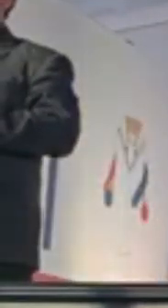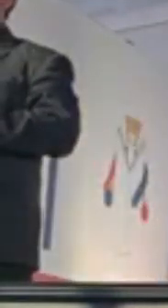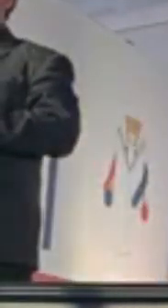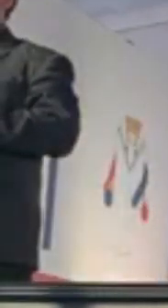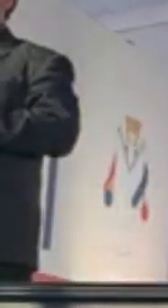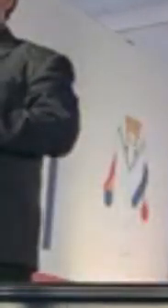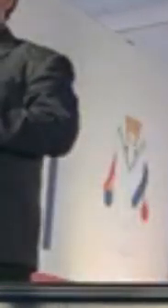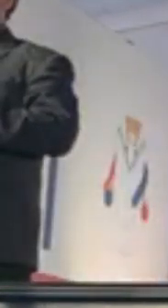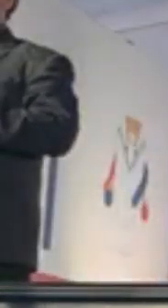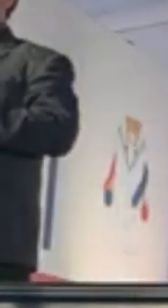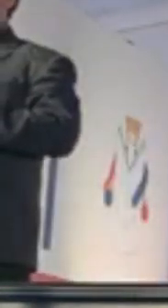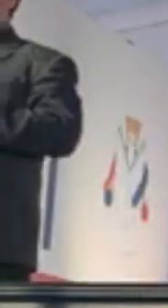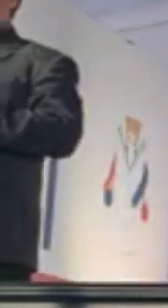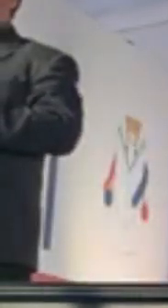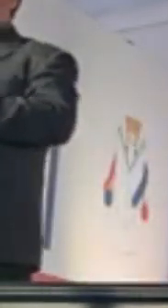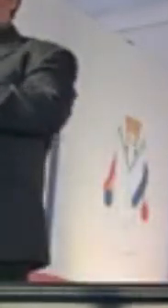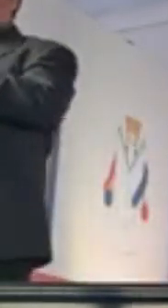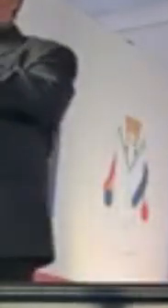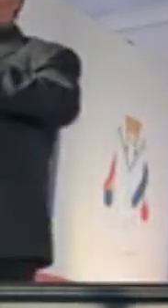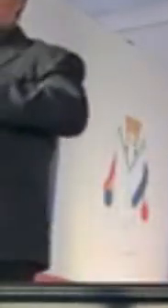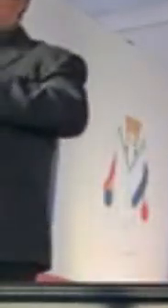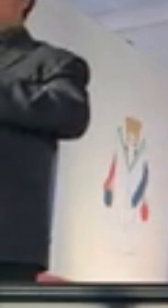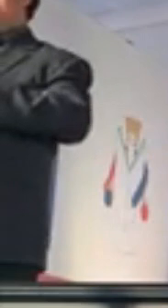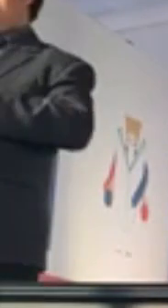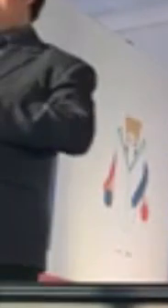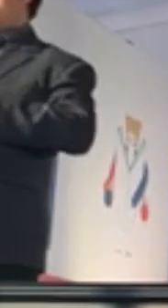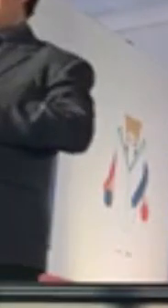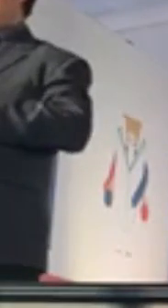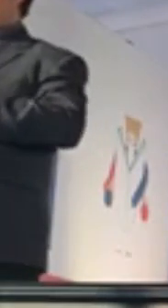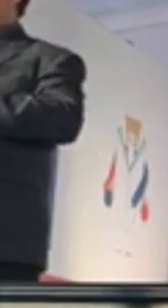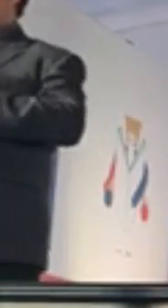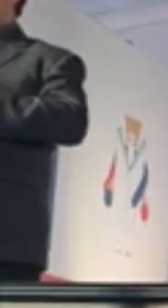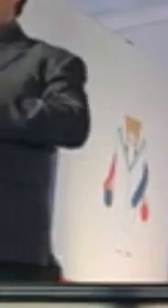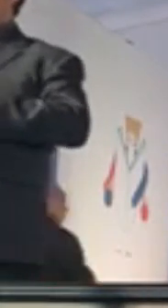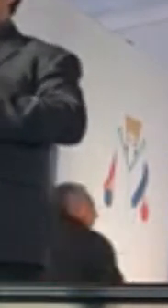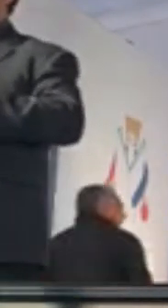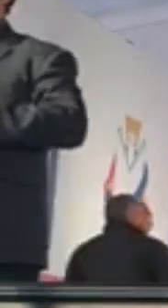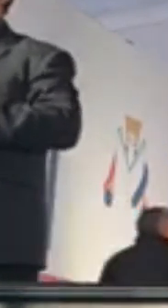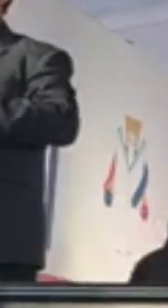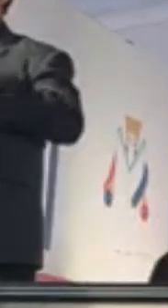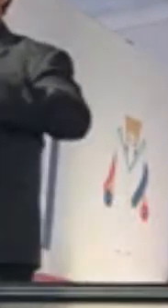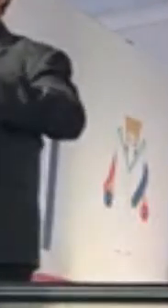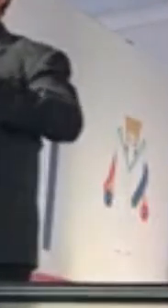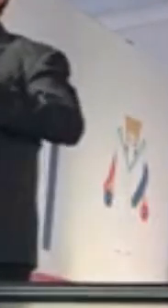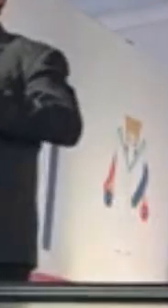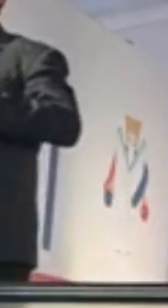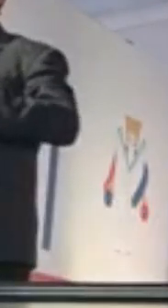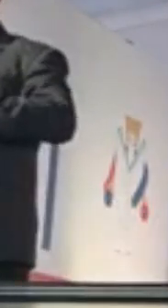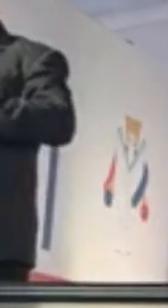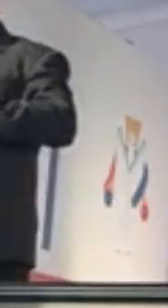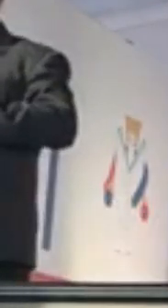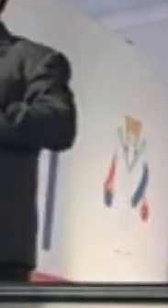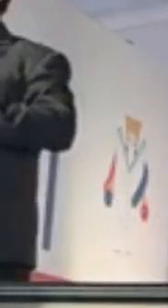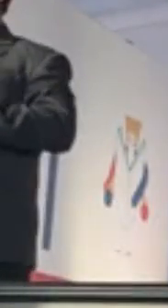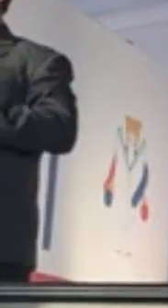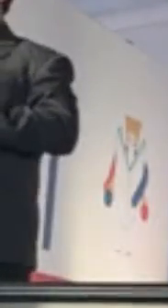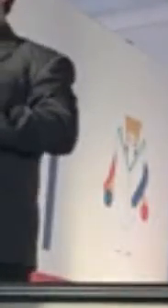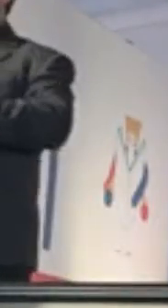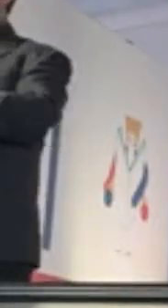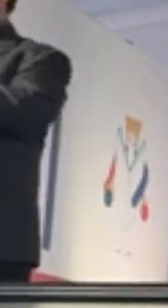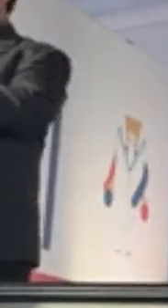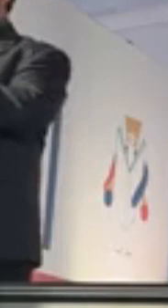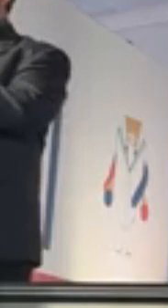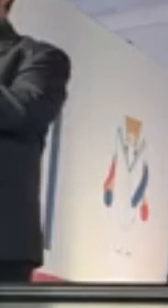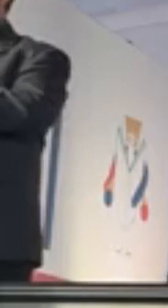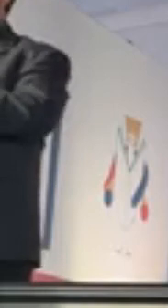arcas del Estado. En realidad, las personas que tenemos conciencia de clase sabemos que eso no defiende, o sea, no estamos hablando de